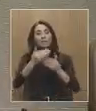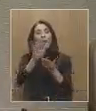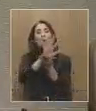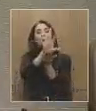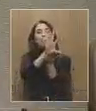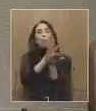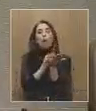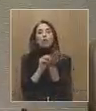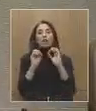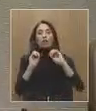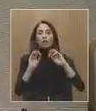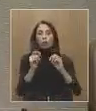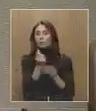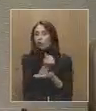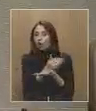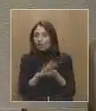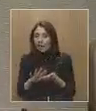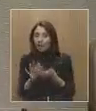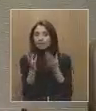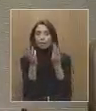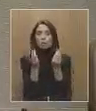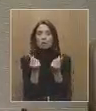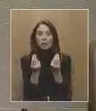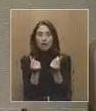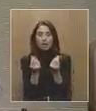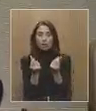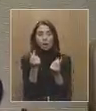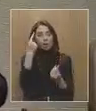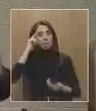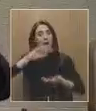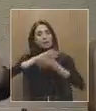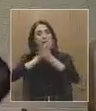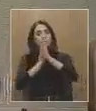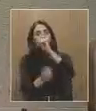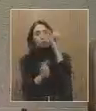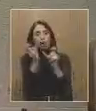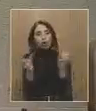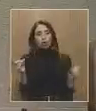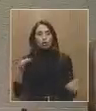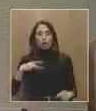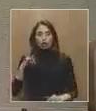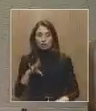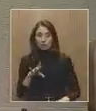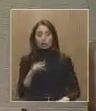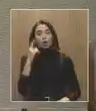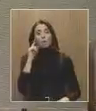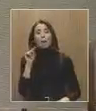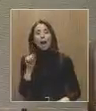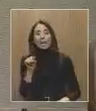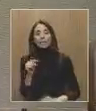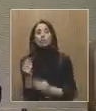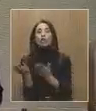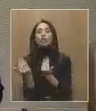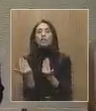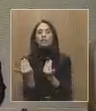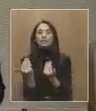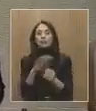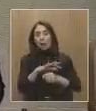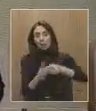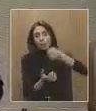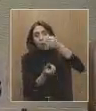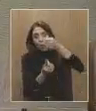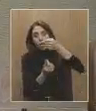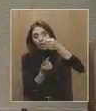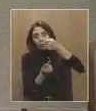de educación gratuita de calidad para todos los chilenos. Y para eso necesitamos